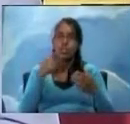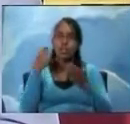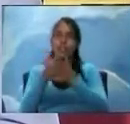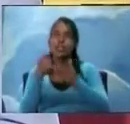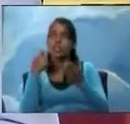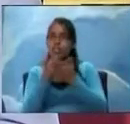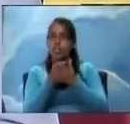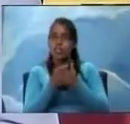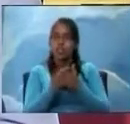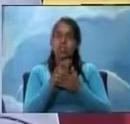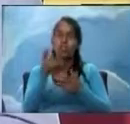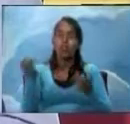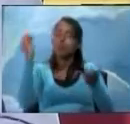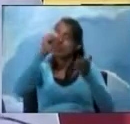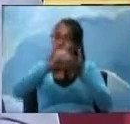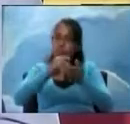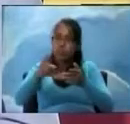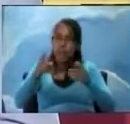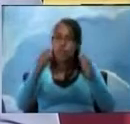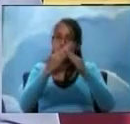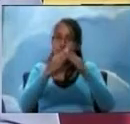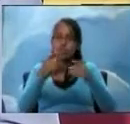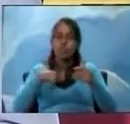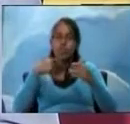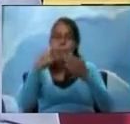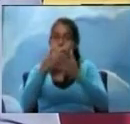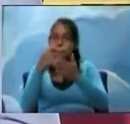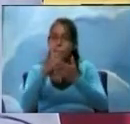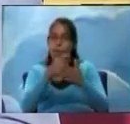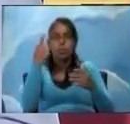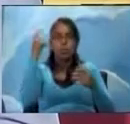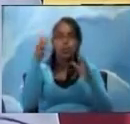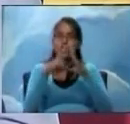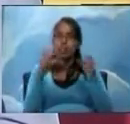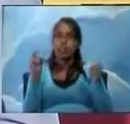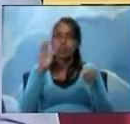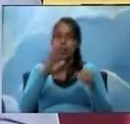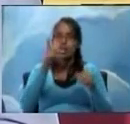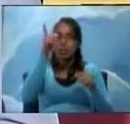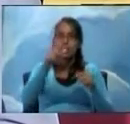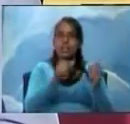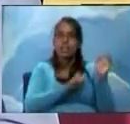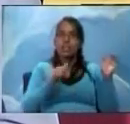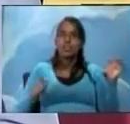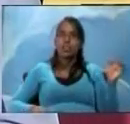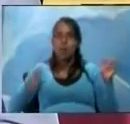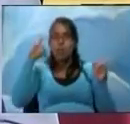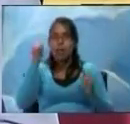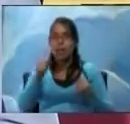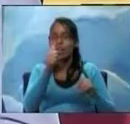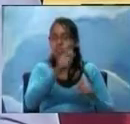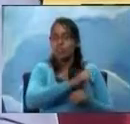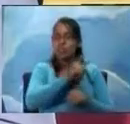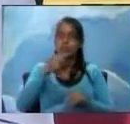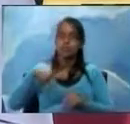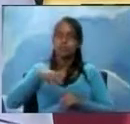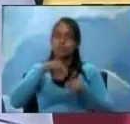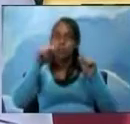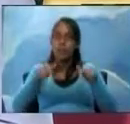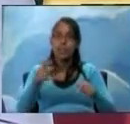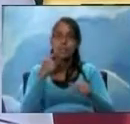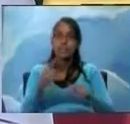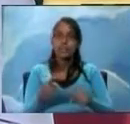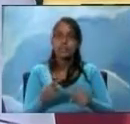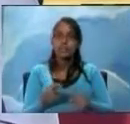de donde vengo, donde yo regrese, yo te voy a dar el pago. Así va a ser el Señor para cada uno de nosotros. Acá